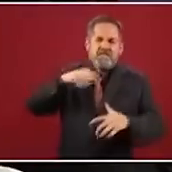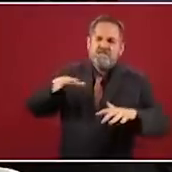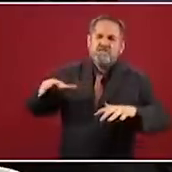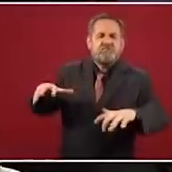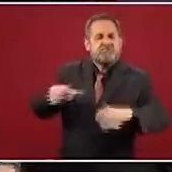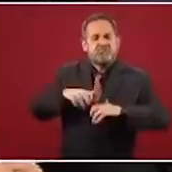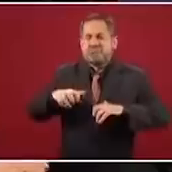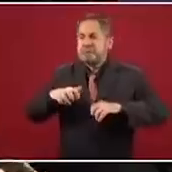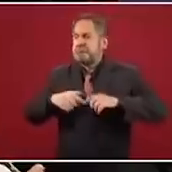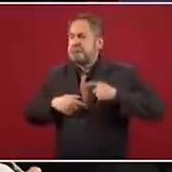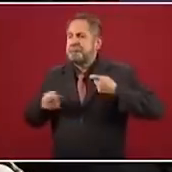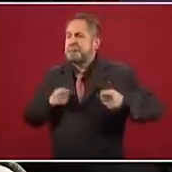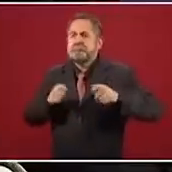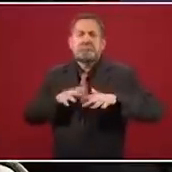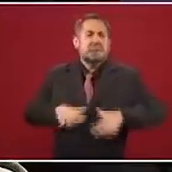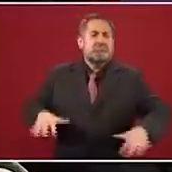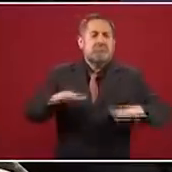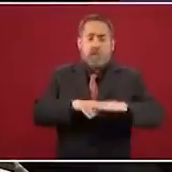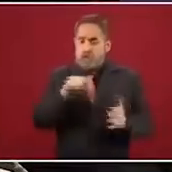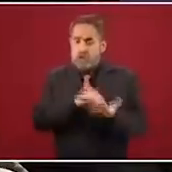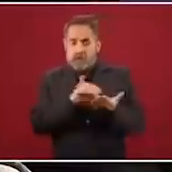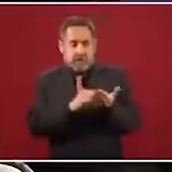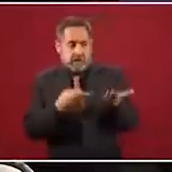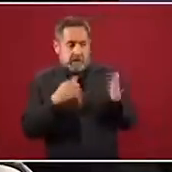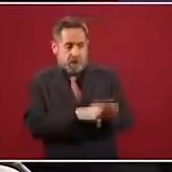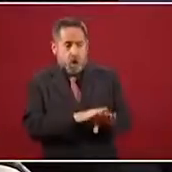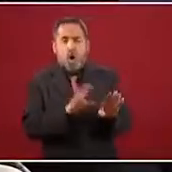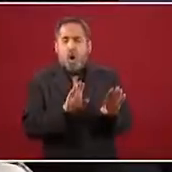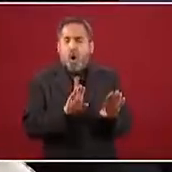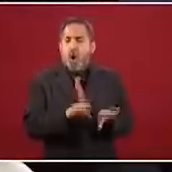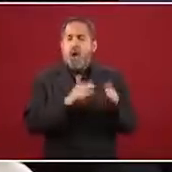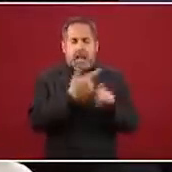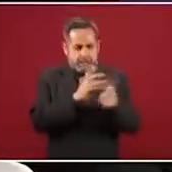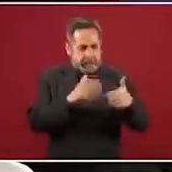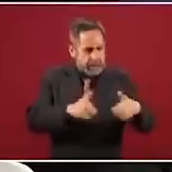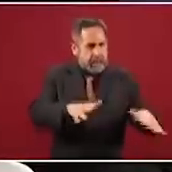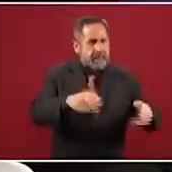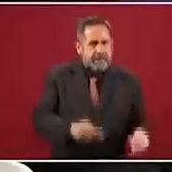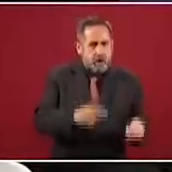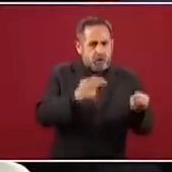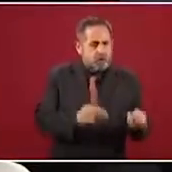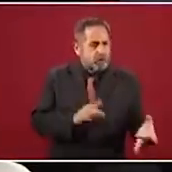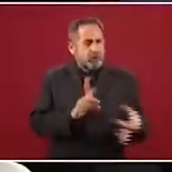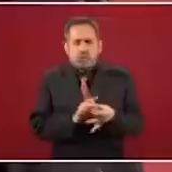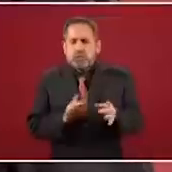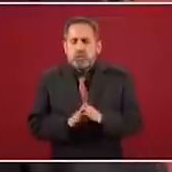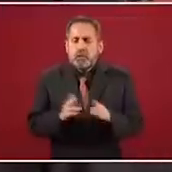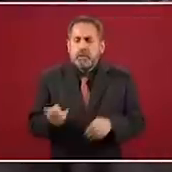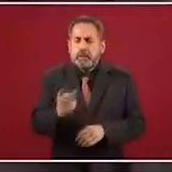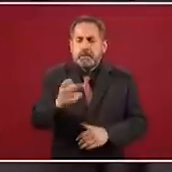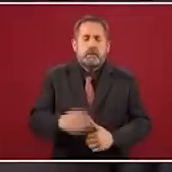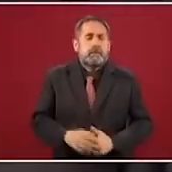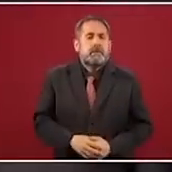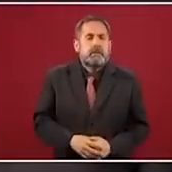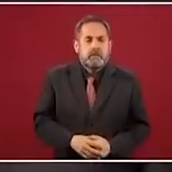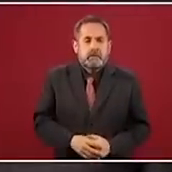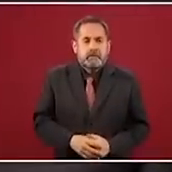pasados los medicamentos? ¿Van a seguir vetadas? ¿Se les va a dar libertad? ¿Qué va a pasar con estas empresas, presidente? Sí,